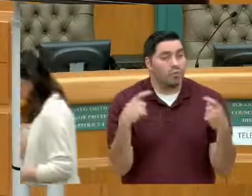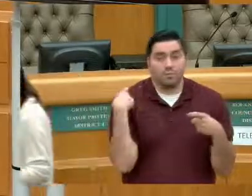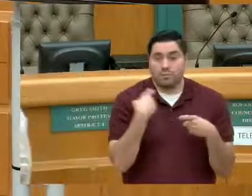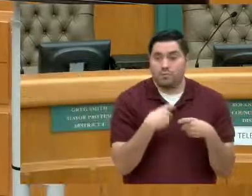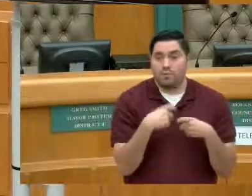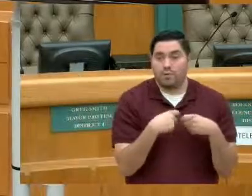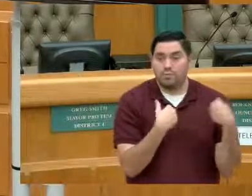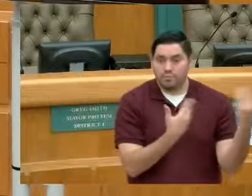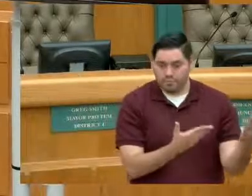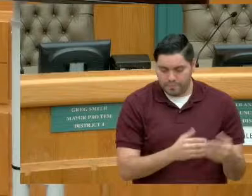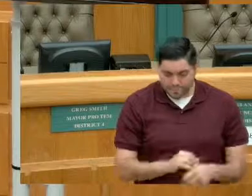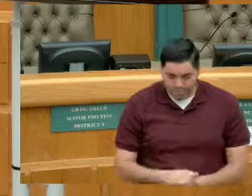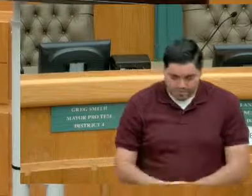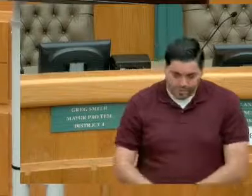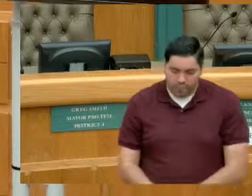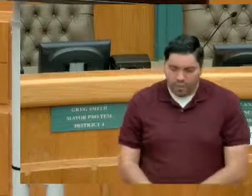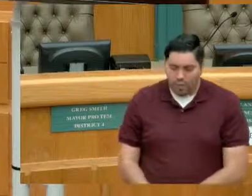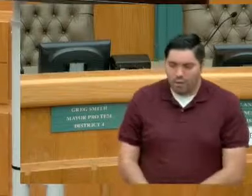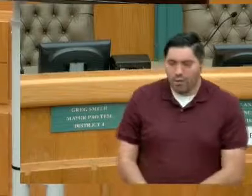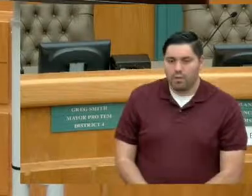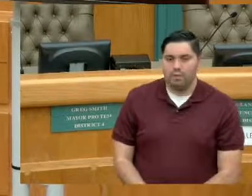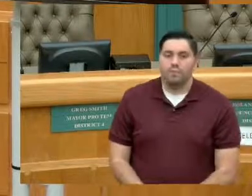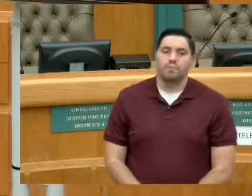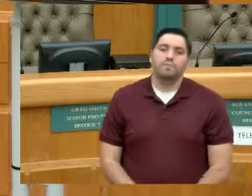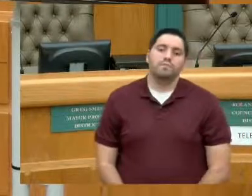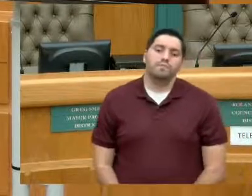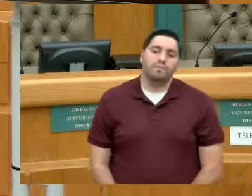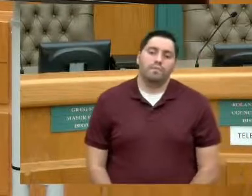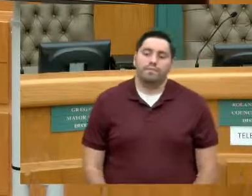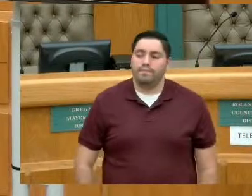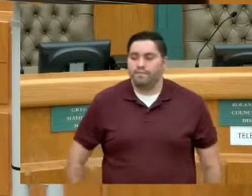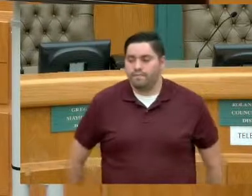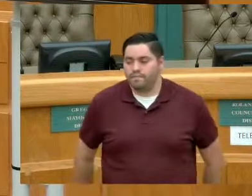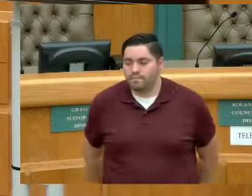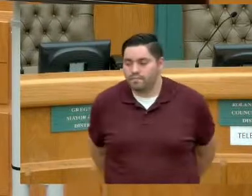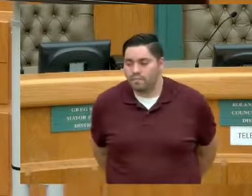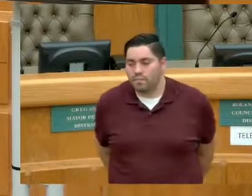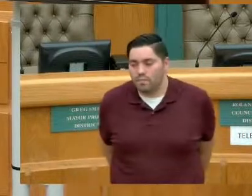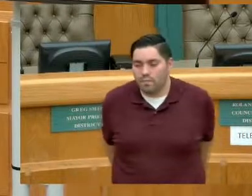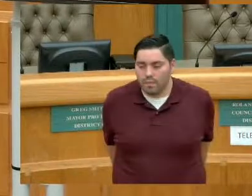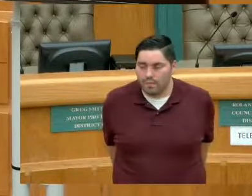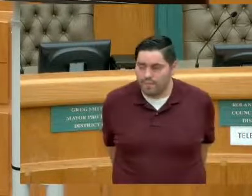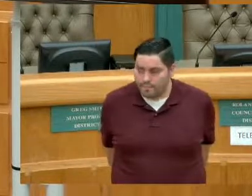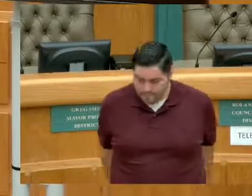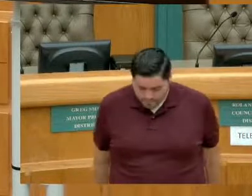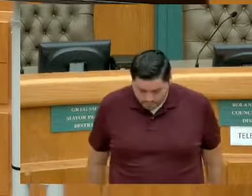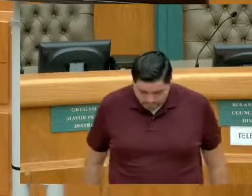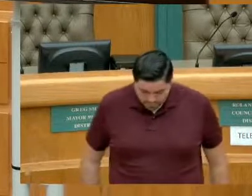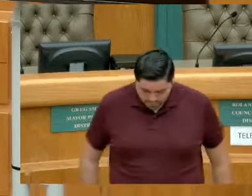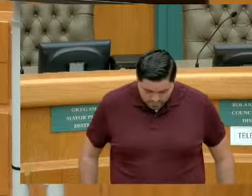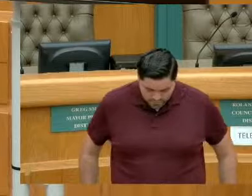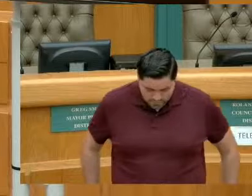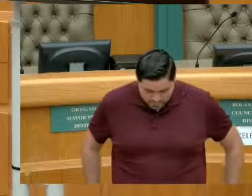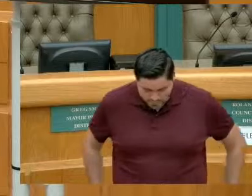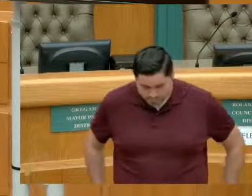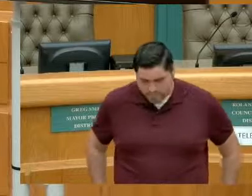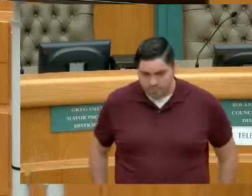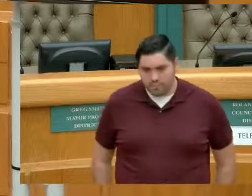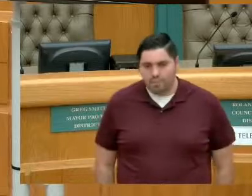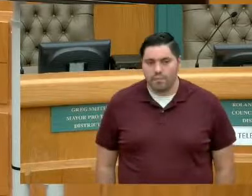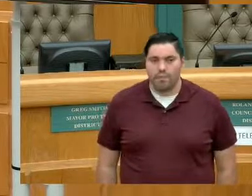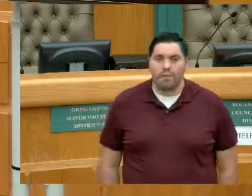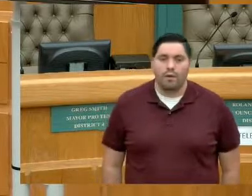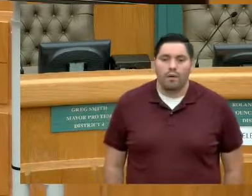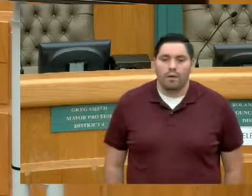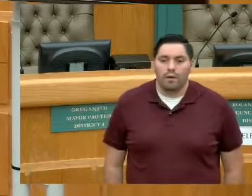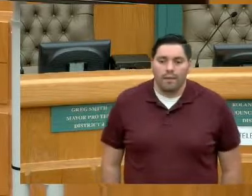la tormenta Cristóbal. Se espera que toque tierra el día domingo entre Texas y Luisiana, pero bien sabemos que las tormentas pueden cambiar su trayectoria. Le quiero recordar